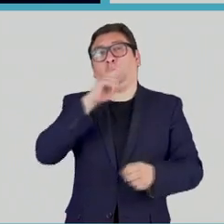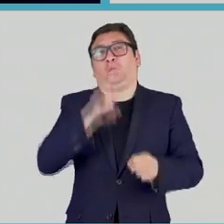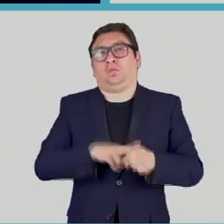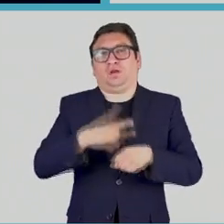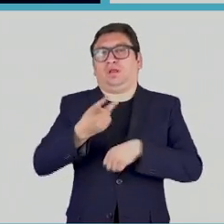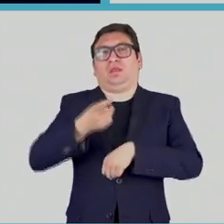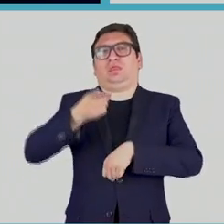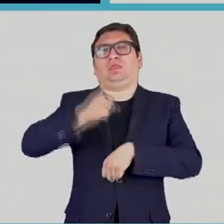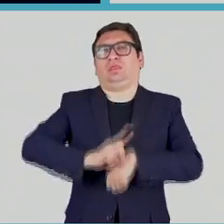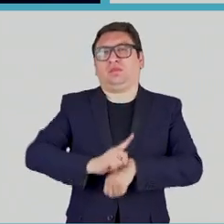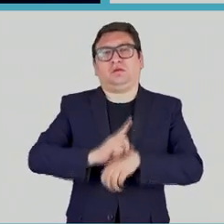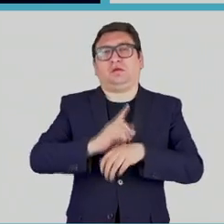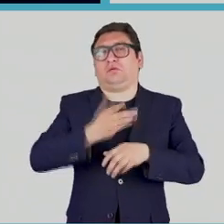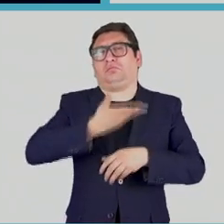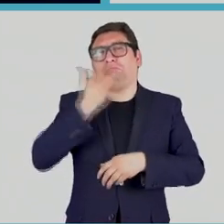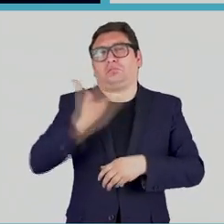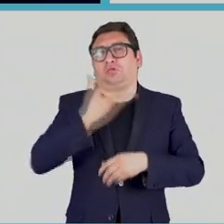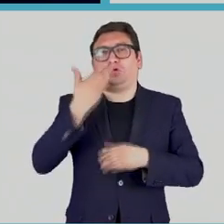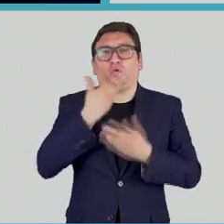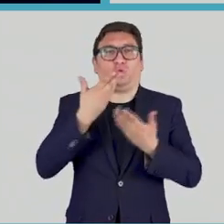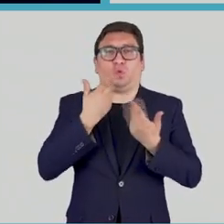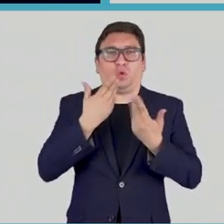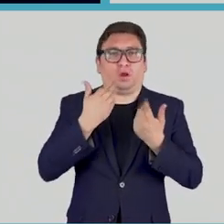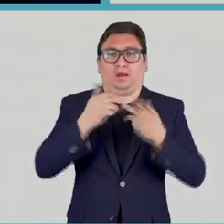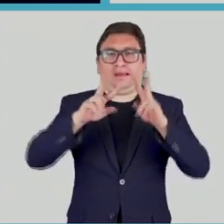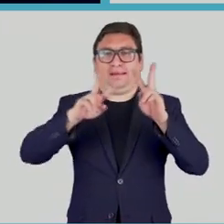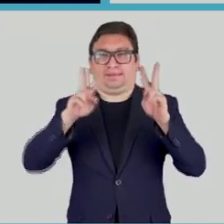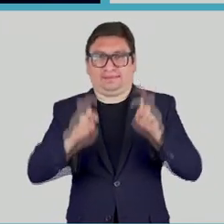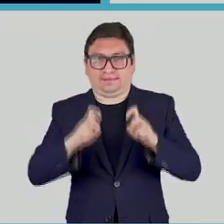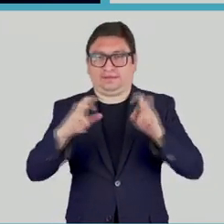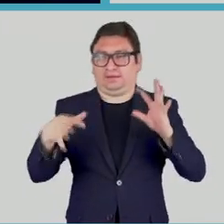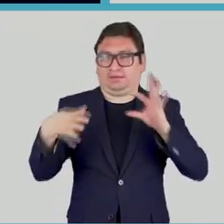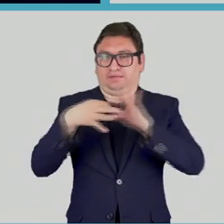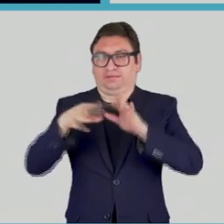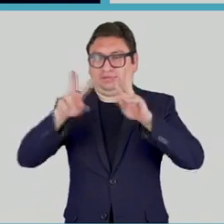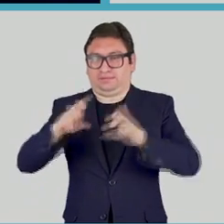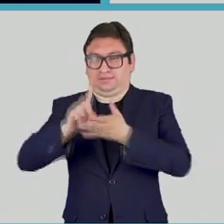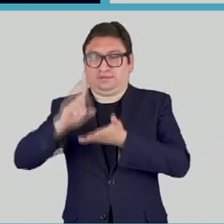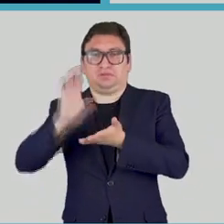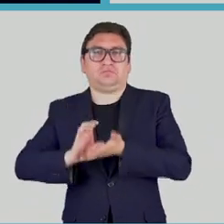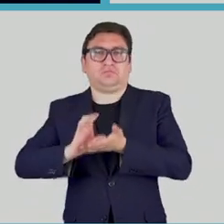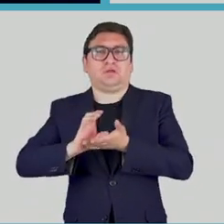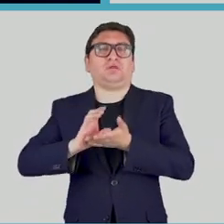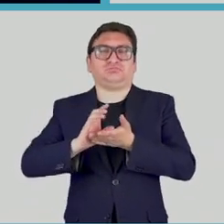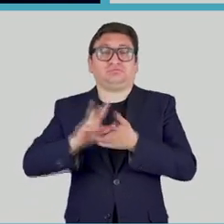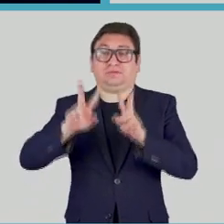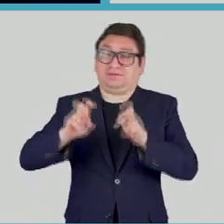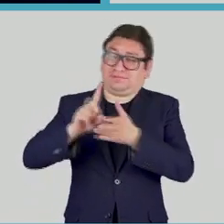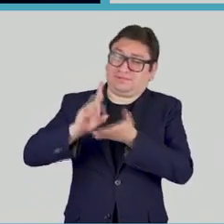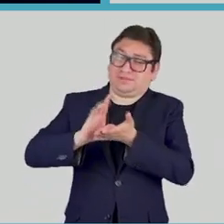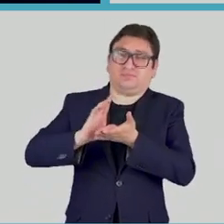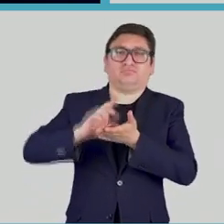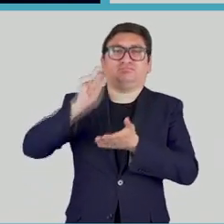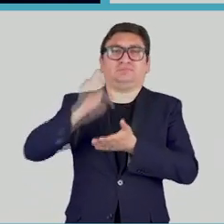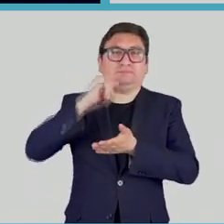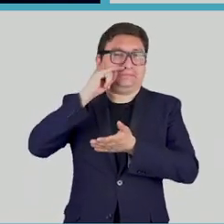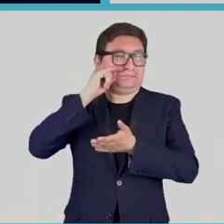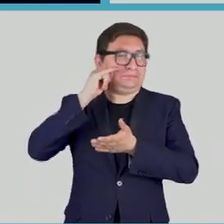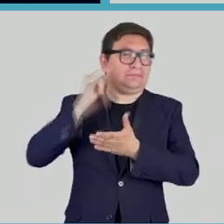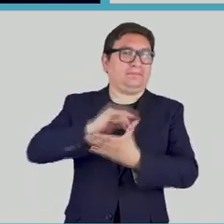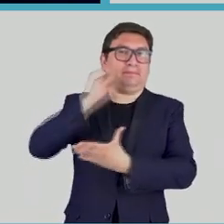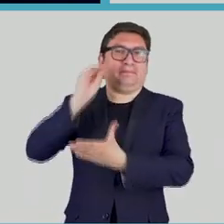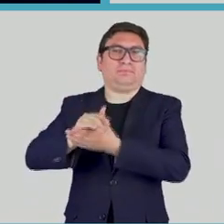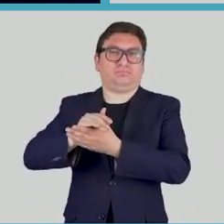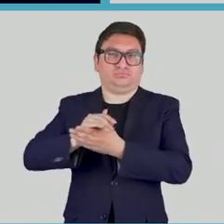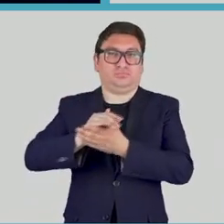es decir en días en los que no hay alguna efeméride relacionada con las discapacidades el tema está prácticamente